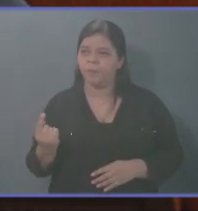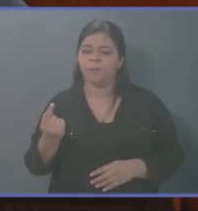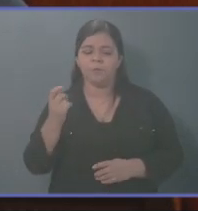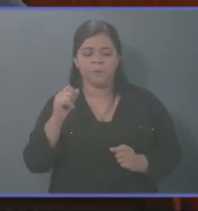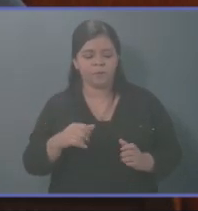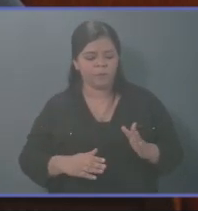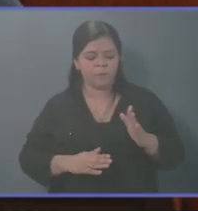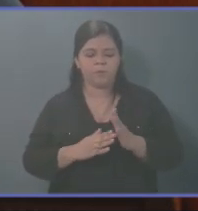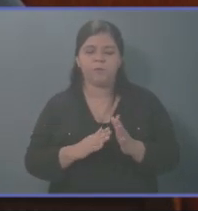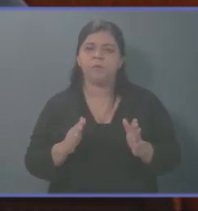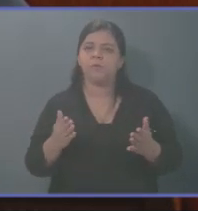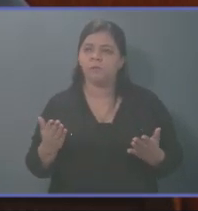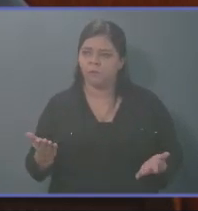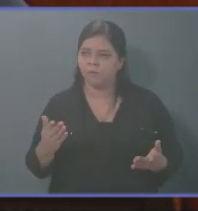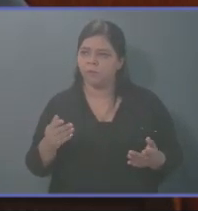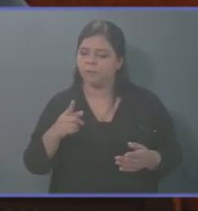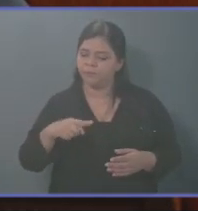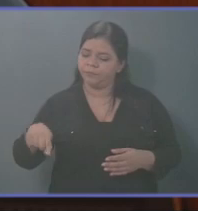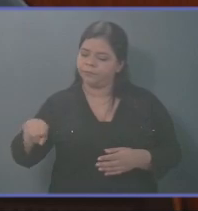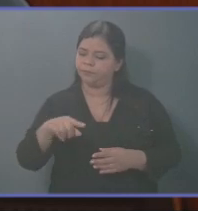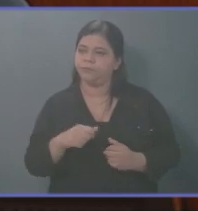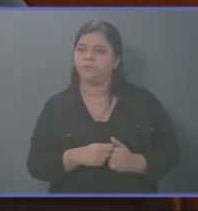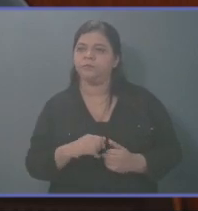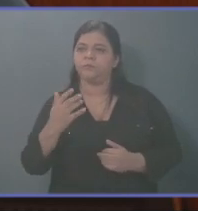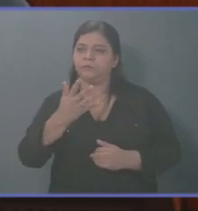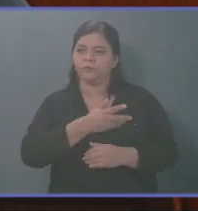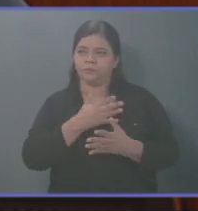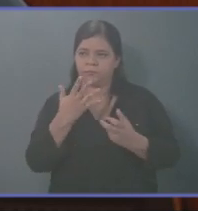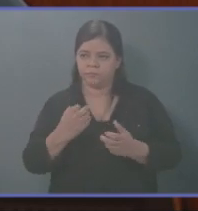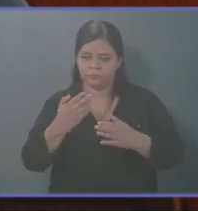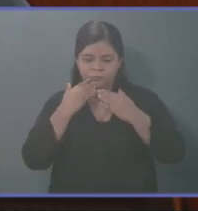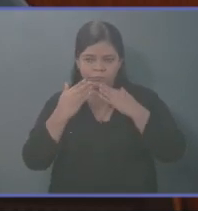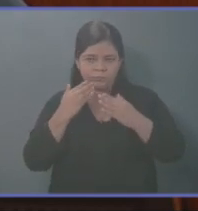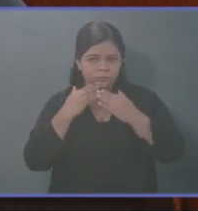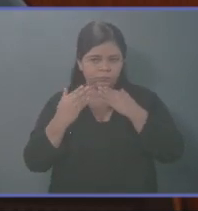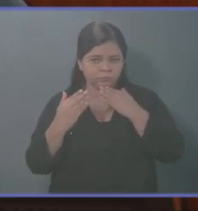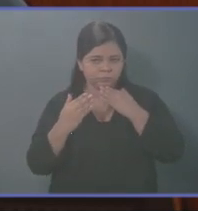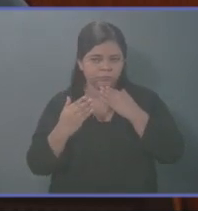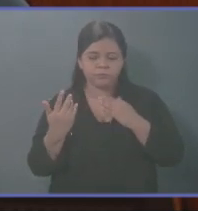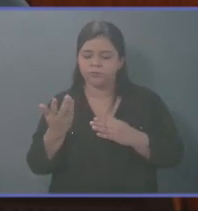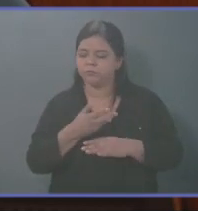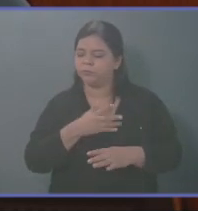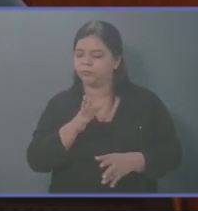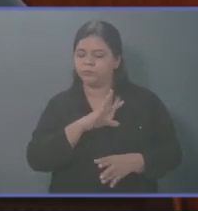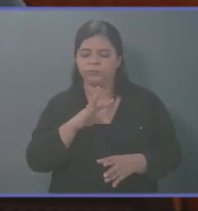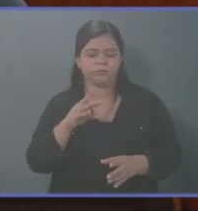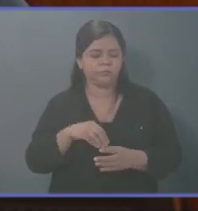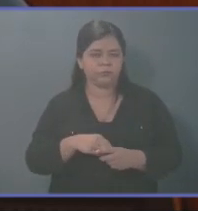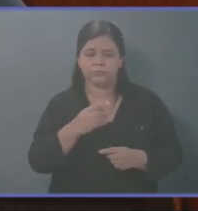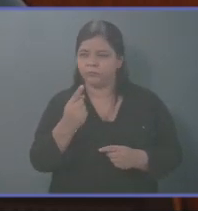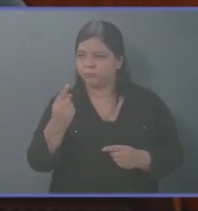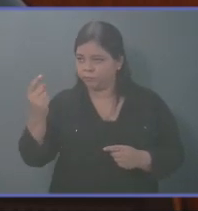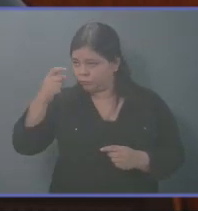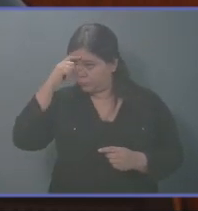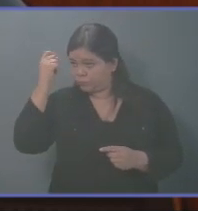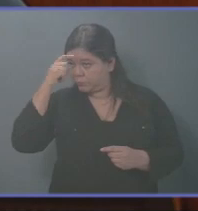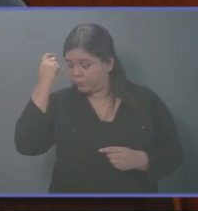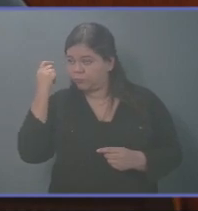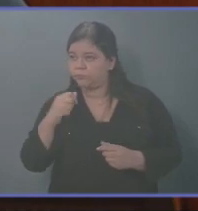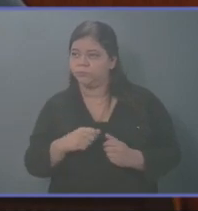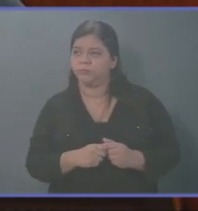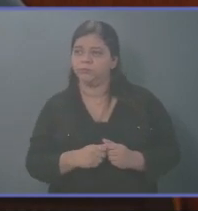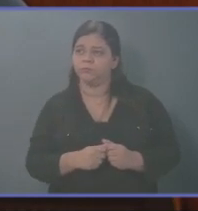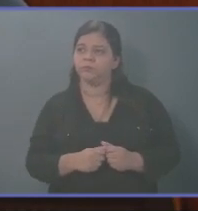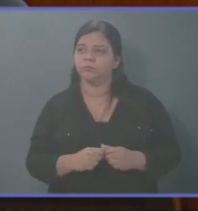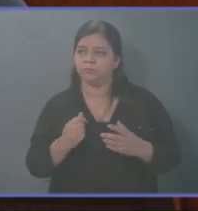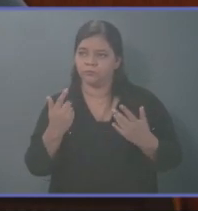suspendido específicamente para ellos. Queremos aclarar que no estamos incluyendo a los empleados públicos